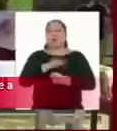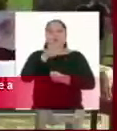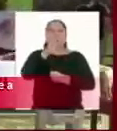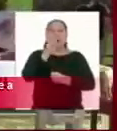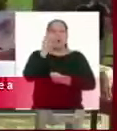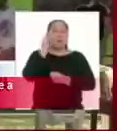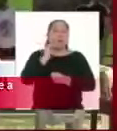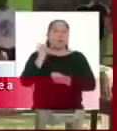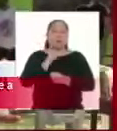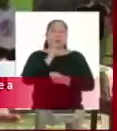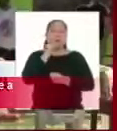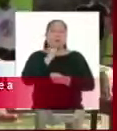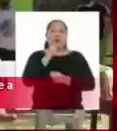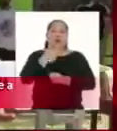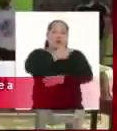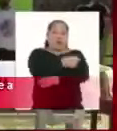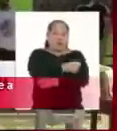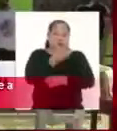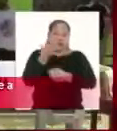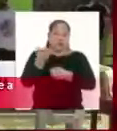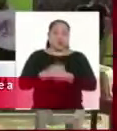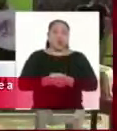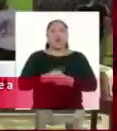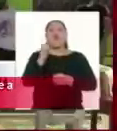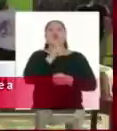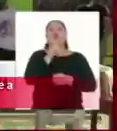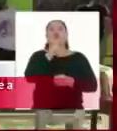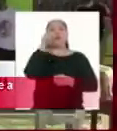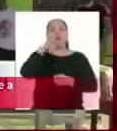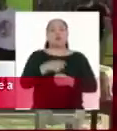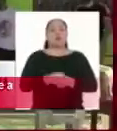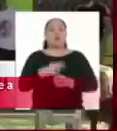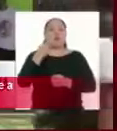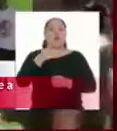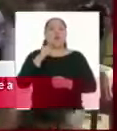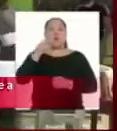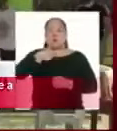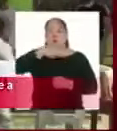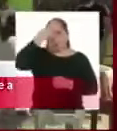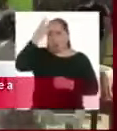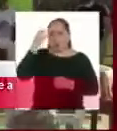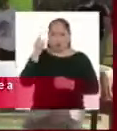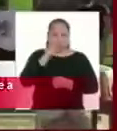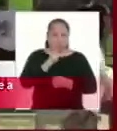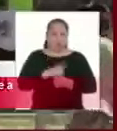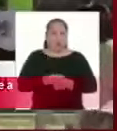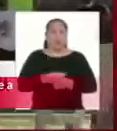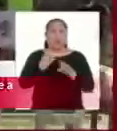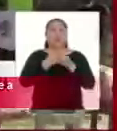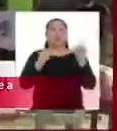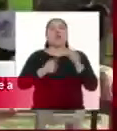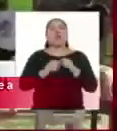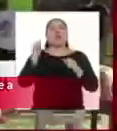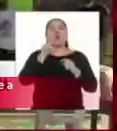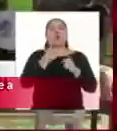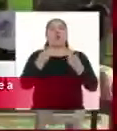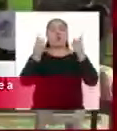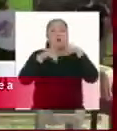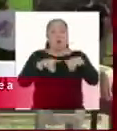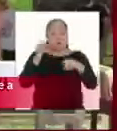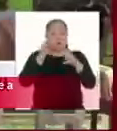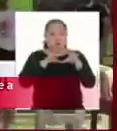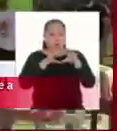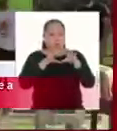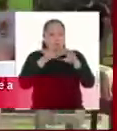un 40% de las dosis. No es el caso de Huánuco en general, pero al hacer la distribución